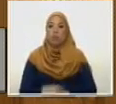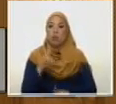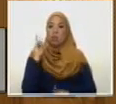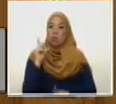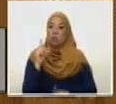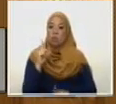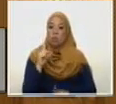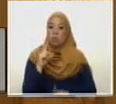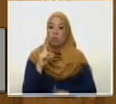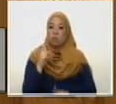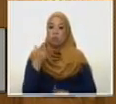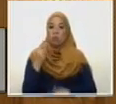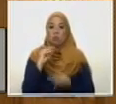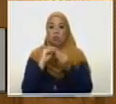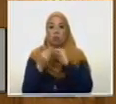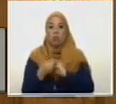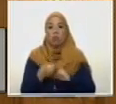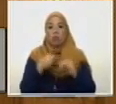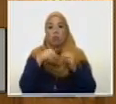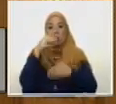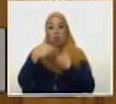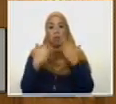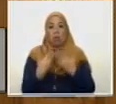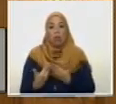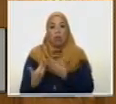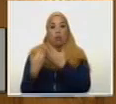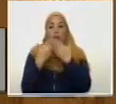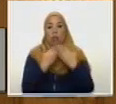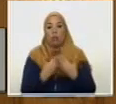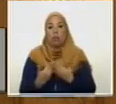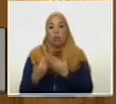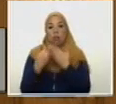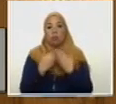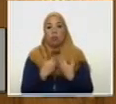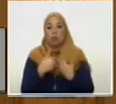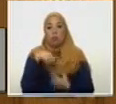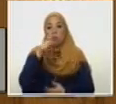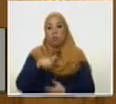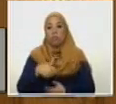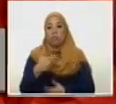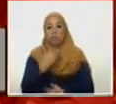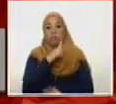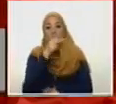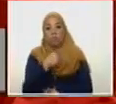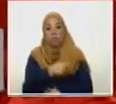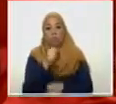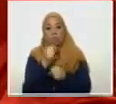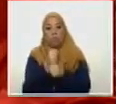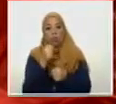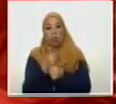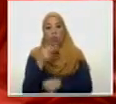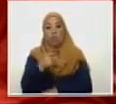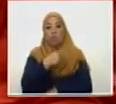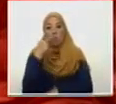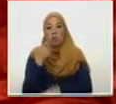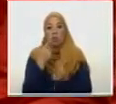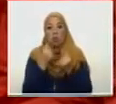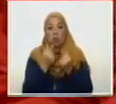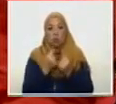segunda, articular con los órganos del Estado a efectos de propiciar condiciones para la coherencia de las acciones en la política